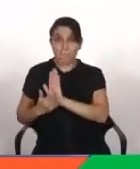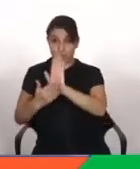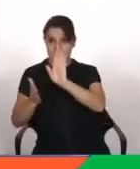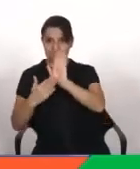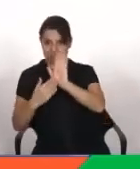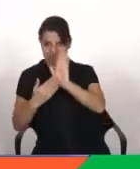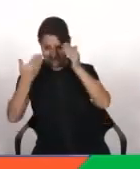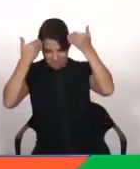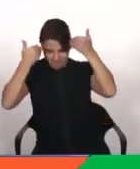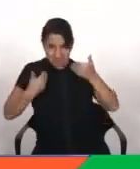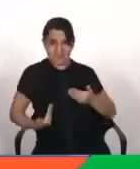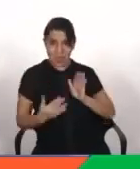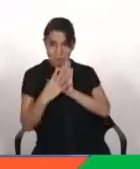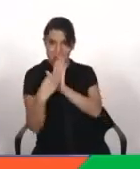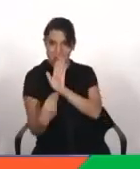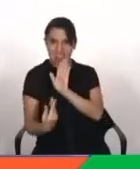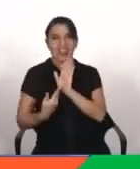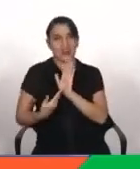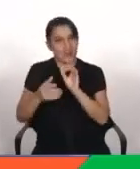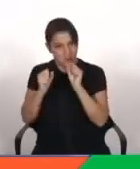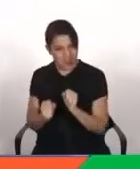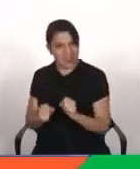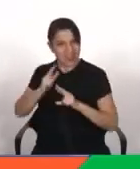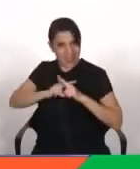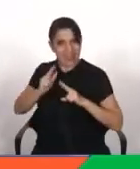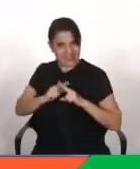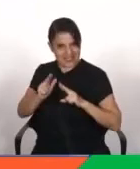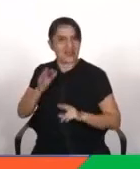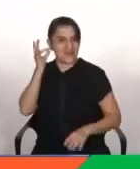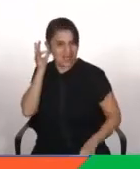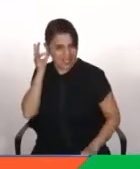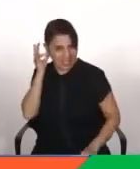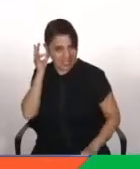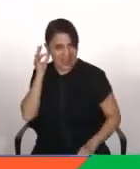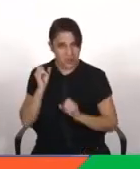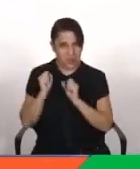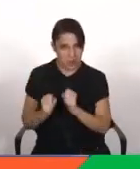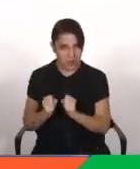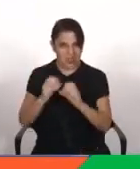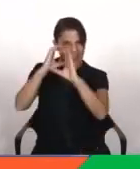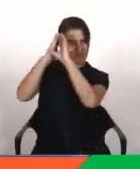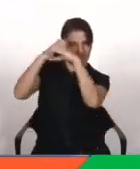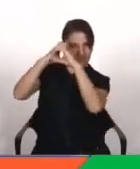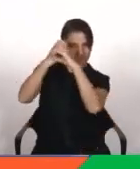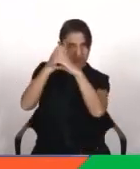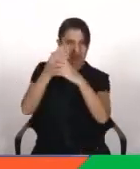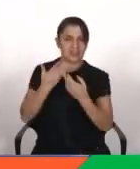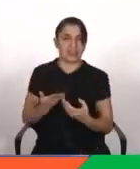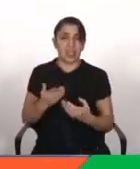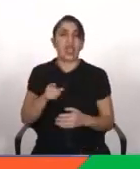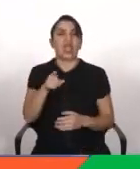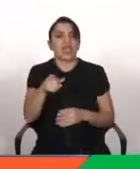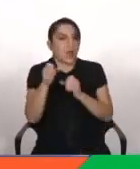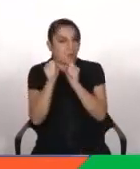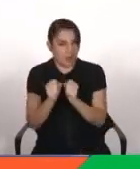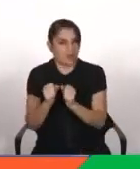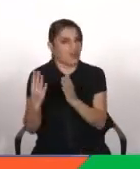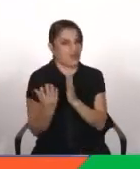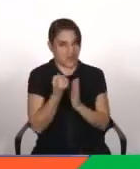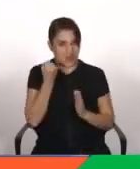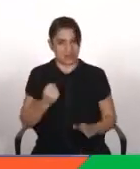personas como ella lo han podido hacer. Que en el fondo ella se pueda sentir capaz de lograrlo